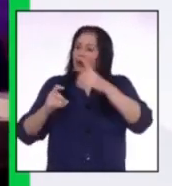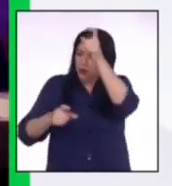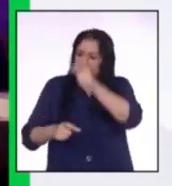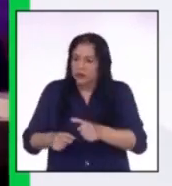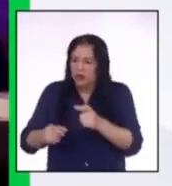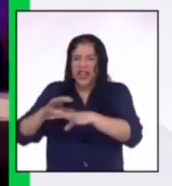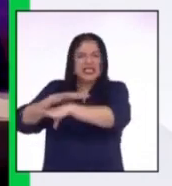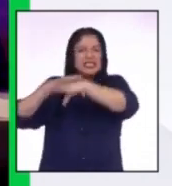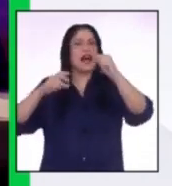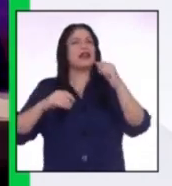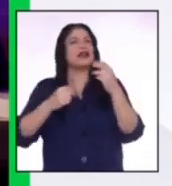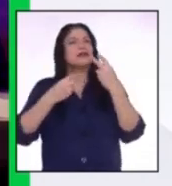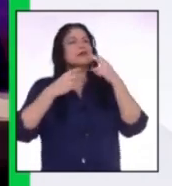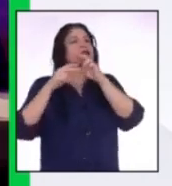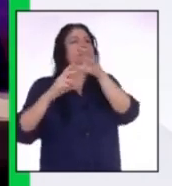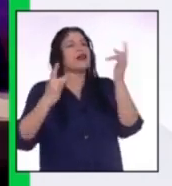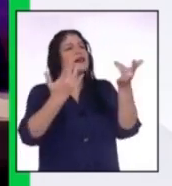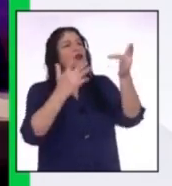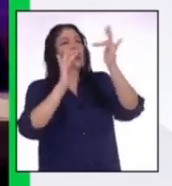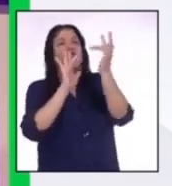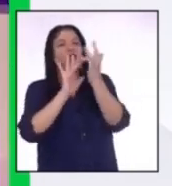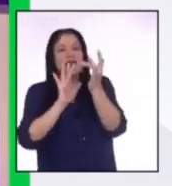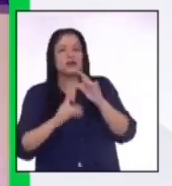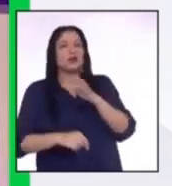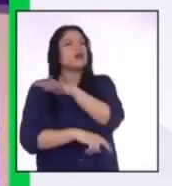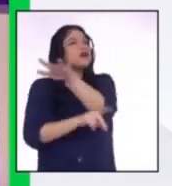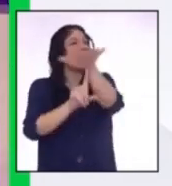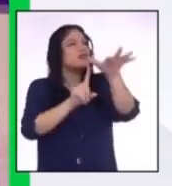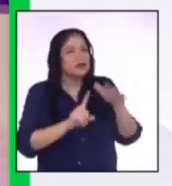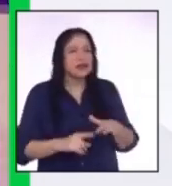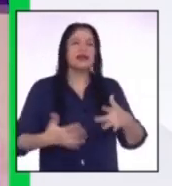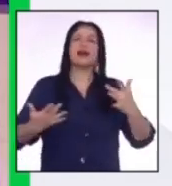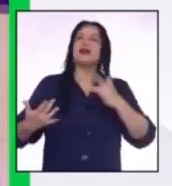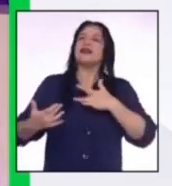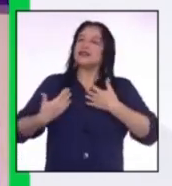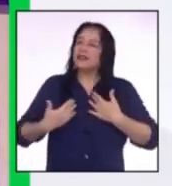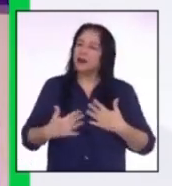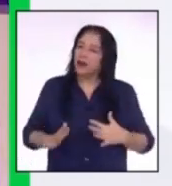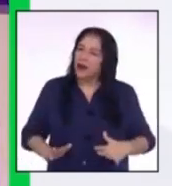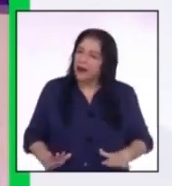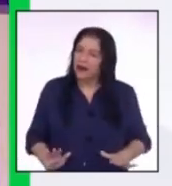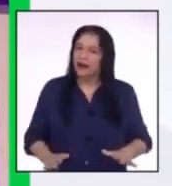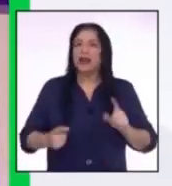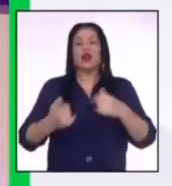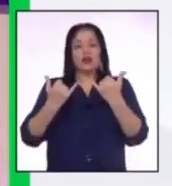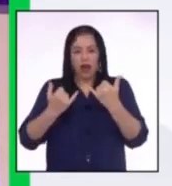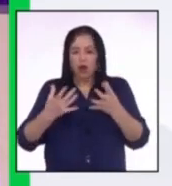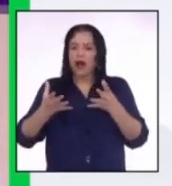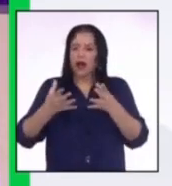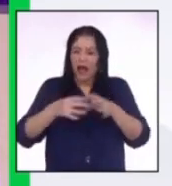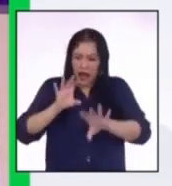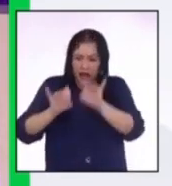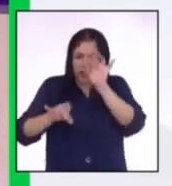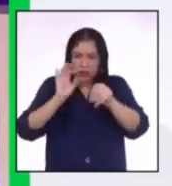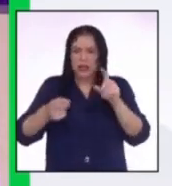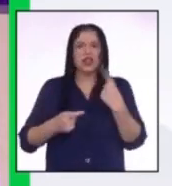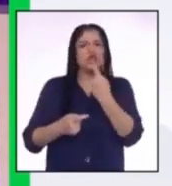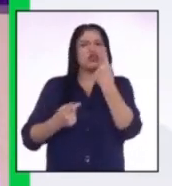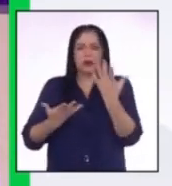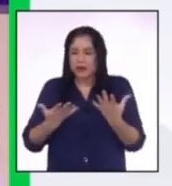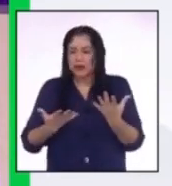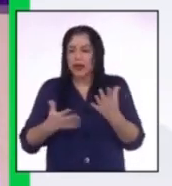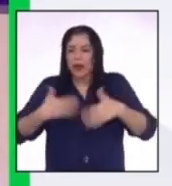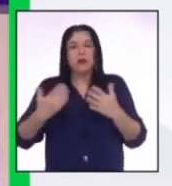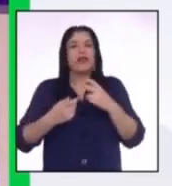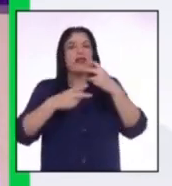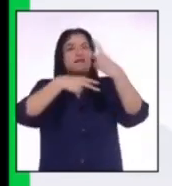niveles de estrés y que además puede aumentar nuestra bienestar y lo que han descubierto recientemente es que no solamente basta con tener los espacios de naturaleza o